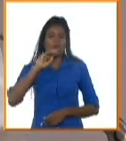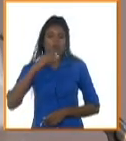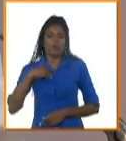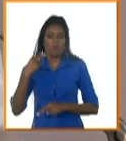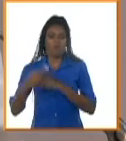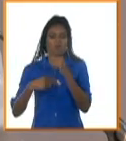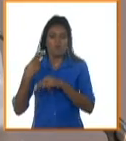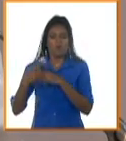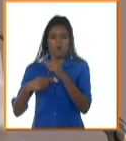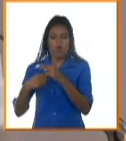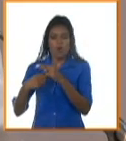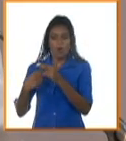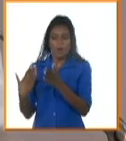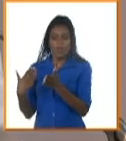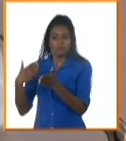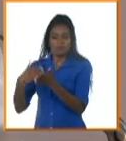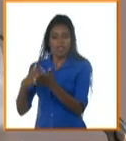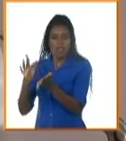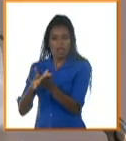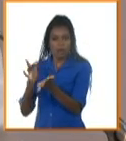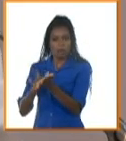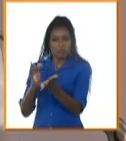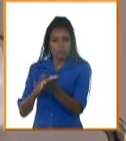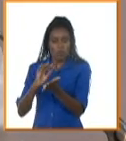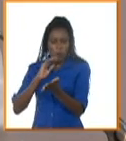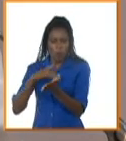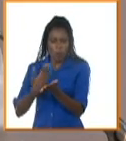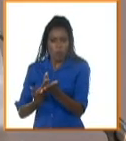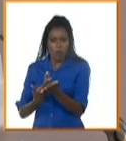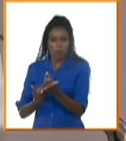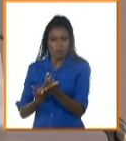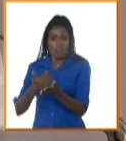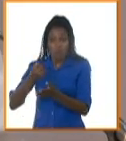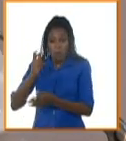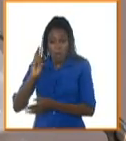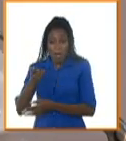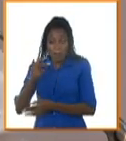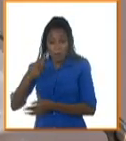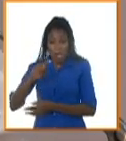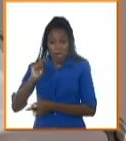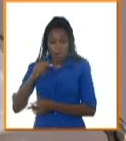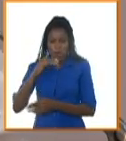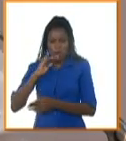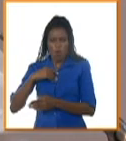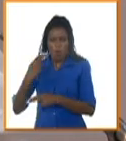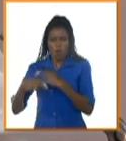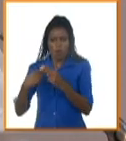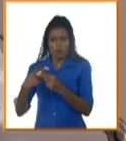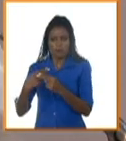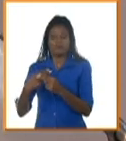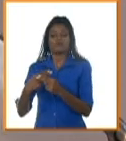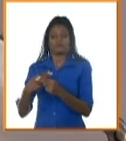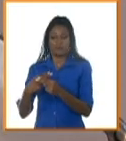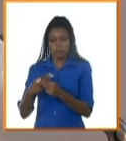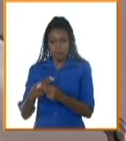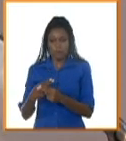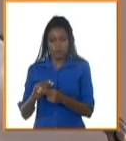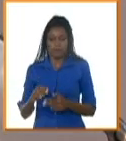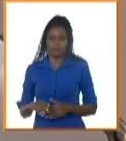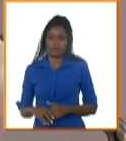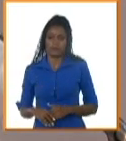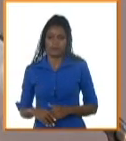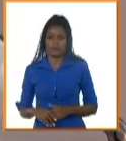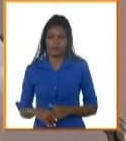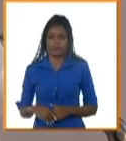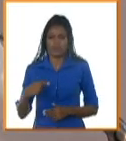creo las condiciones para ir a los canales electrónicos porque las condiciones están en un alto por ciento todas estas formas de gestión y